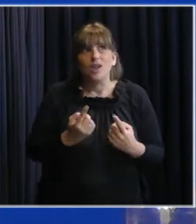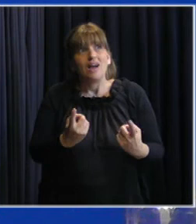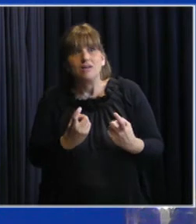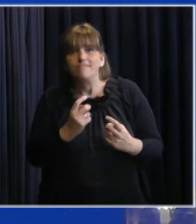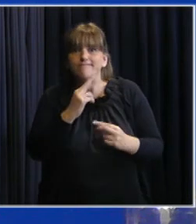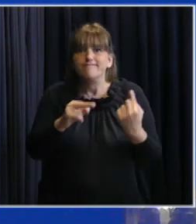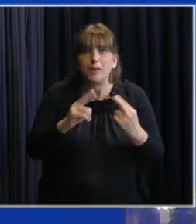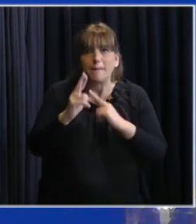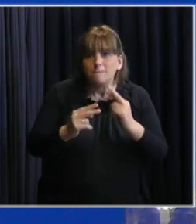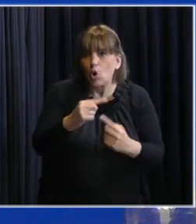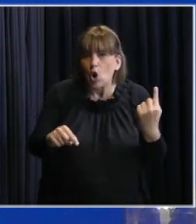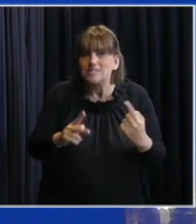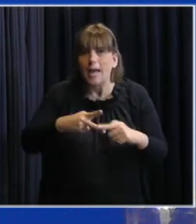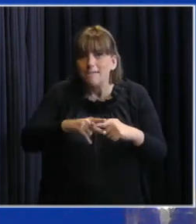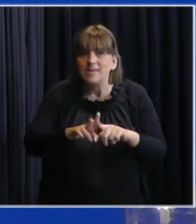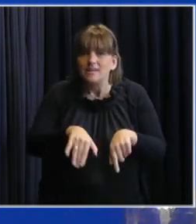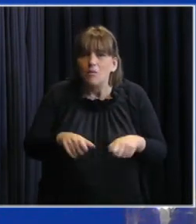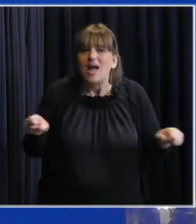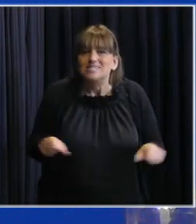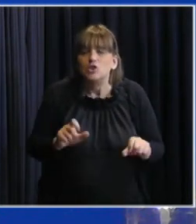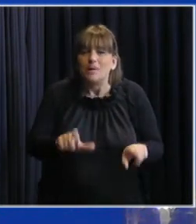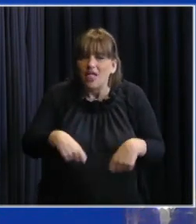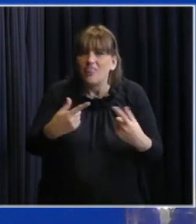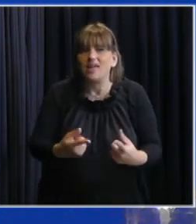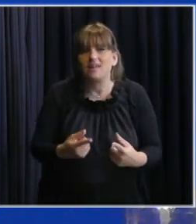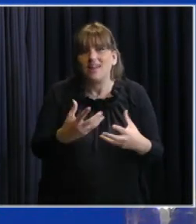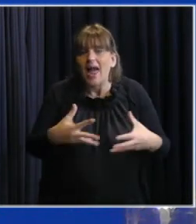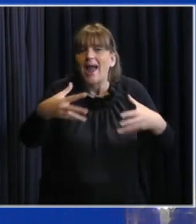los métodos para que les lleguen las canastas alimenticias a todos aquellos que tienen necesidad